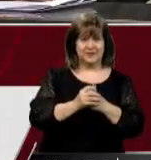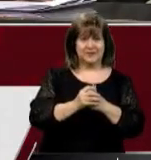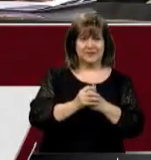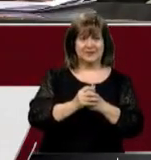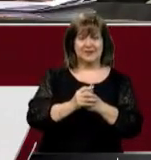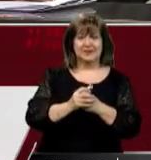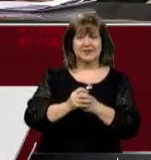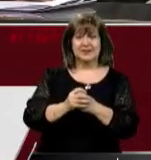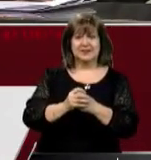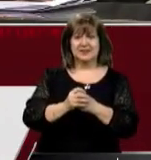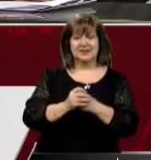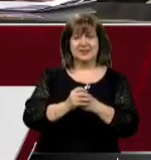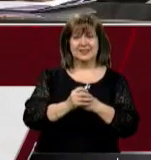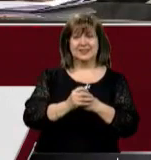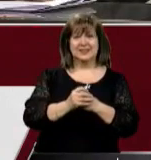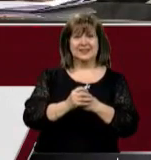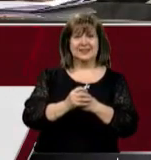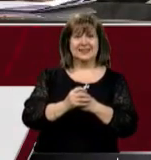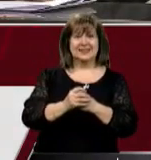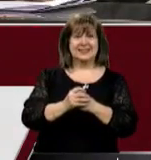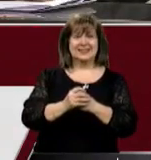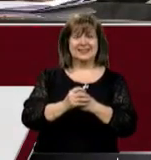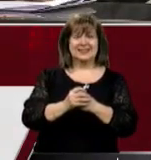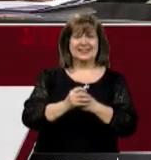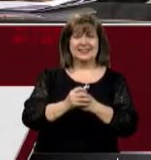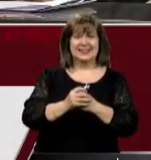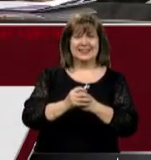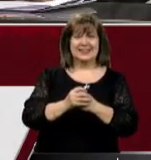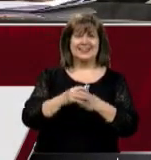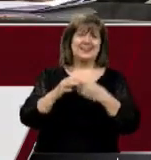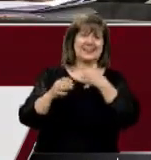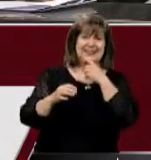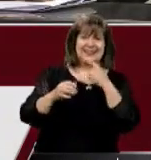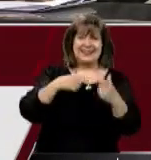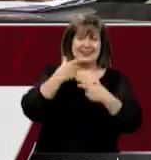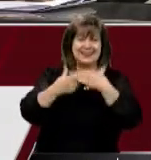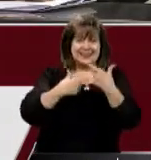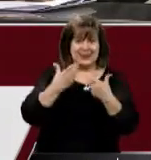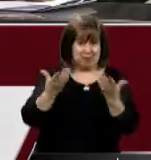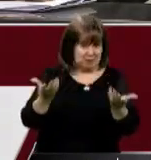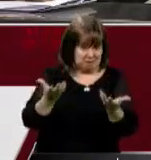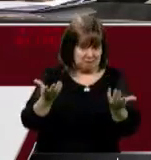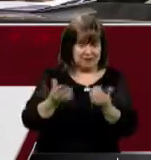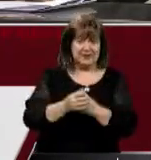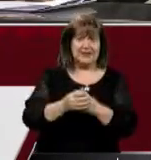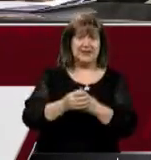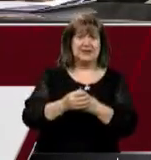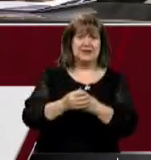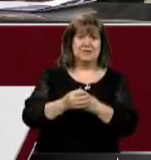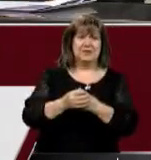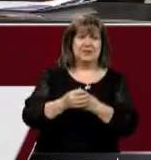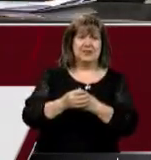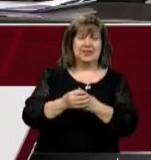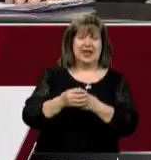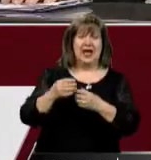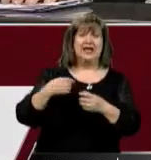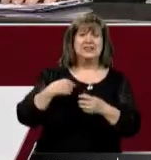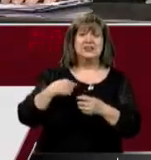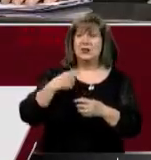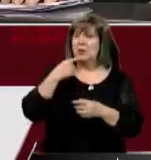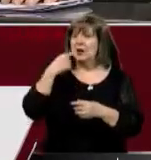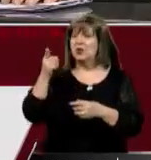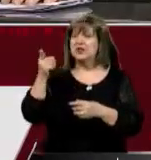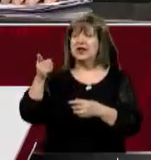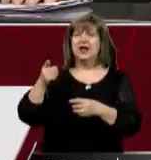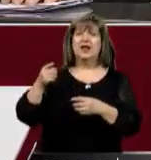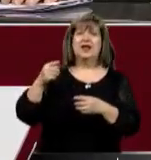¿Cómo es la napolitana? Porque se ríe, Noemí. Sí. No, no, estoy traduciendo. El